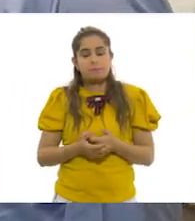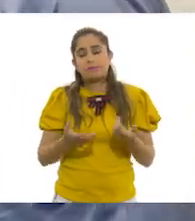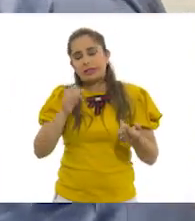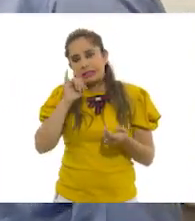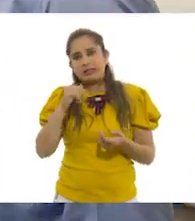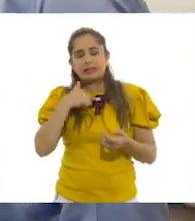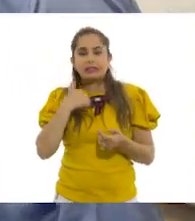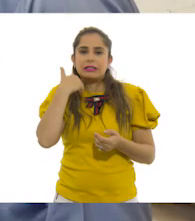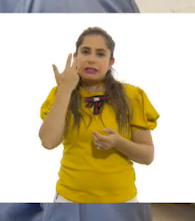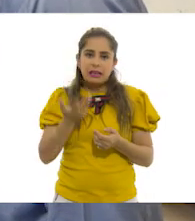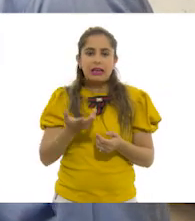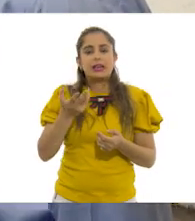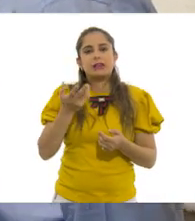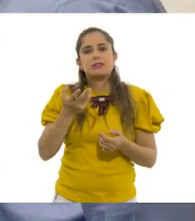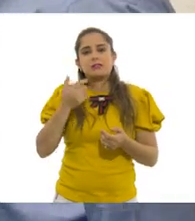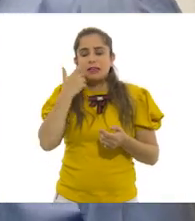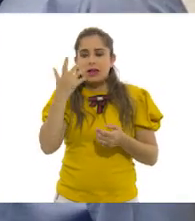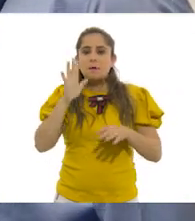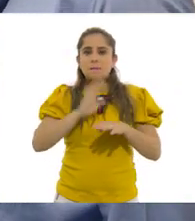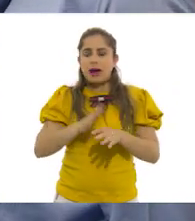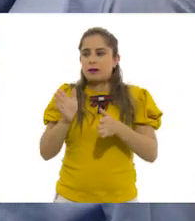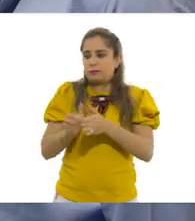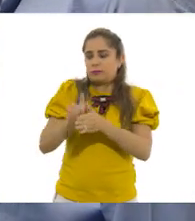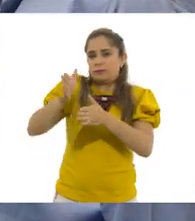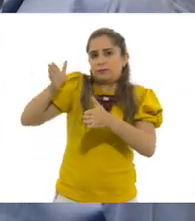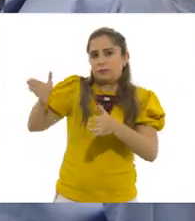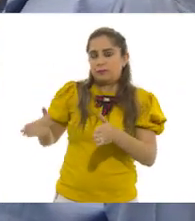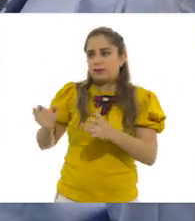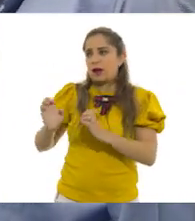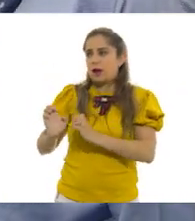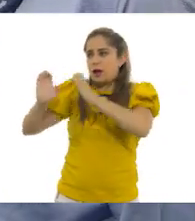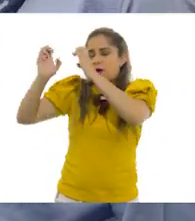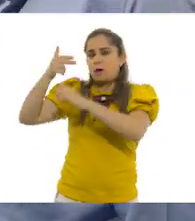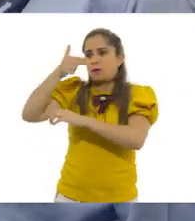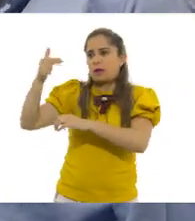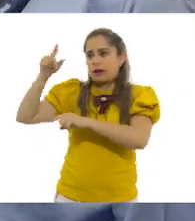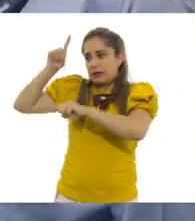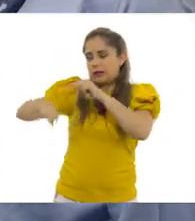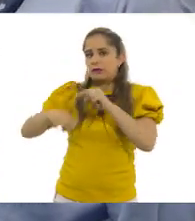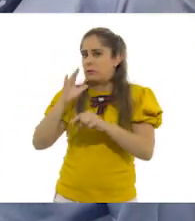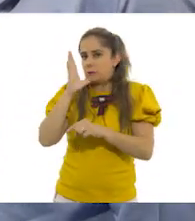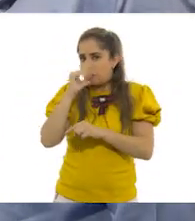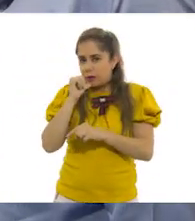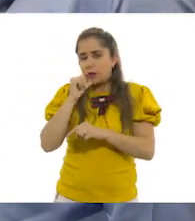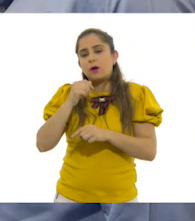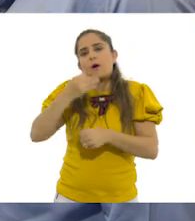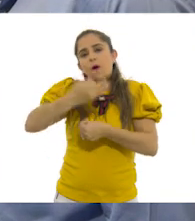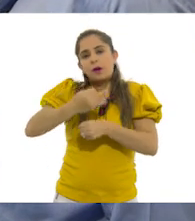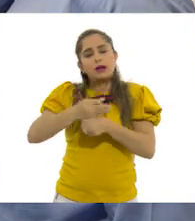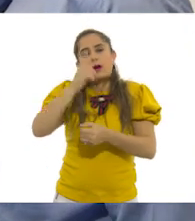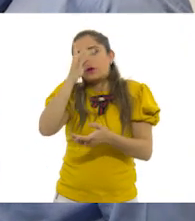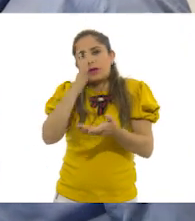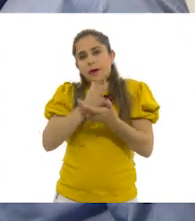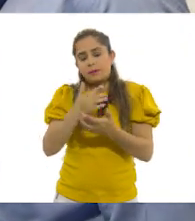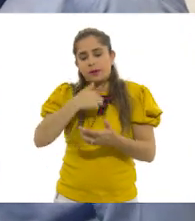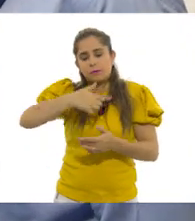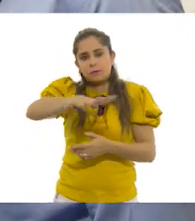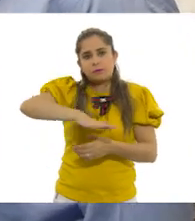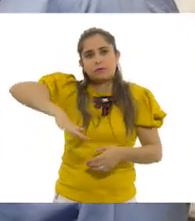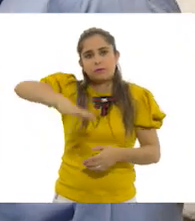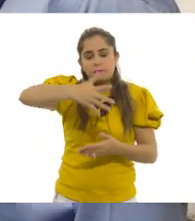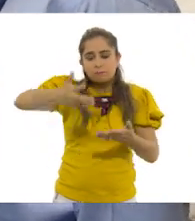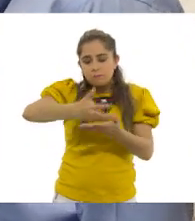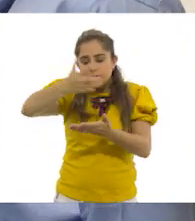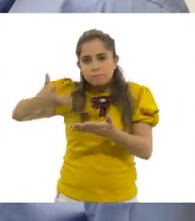quisiéramos también nosotros, claro, entiendo. Podernos ampliar. Sí. Pero el programa de arqueología urbana, nosotros estamos supeditados a las obras, ¿no? Sí. O sea, hacemos trabajos